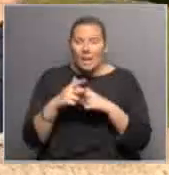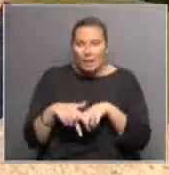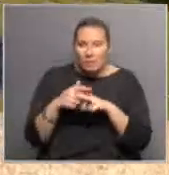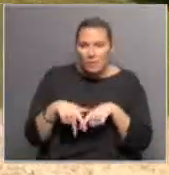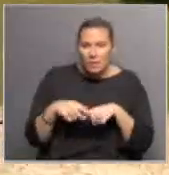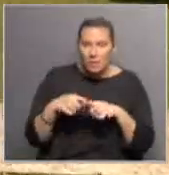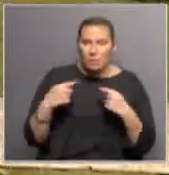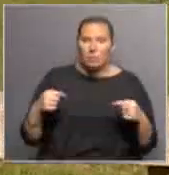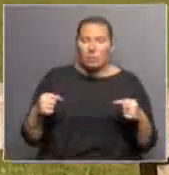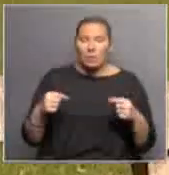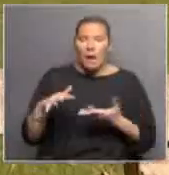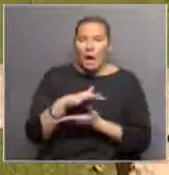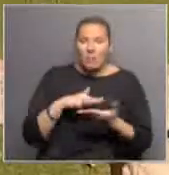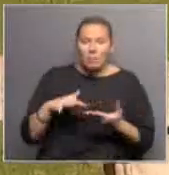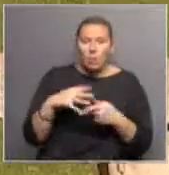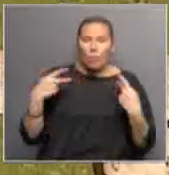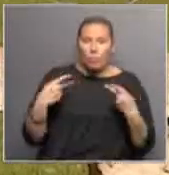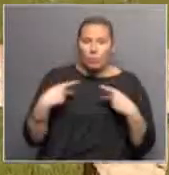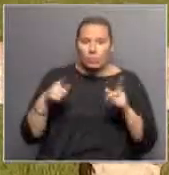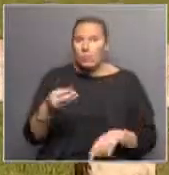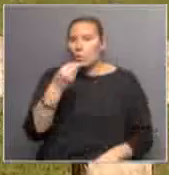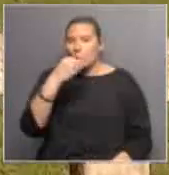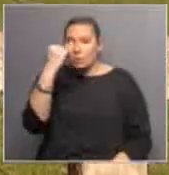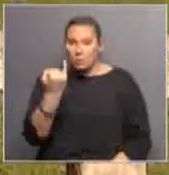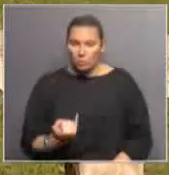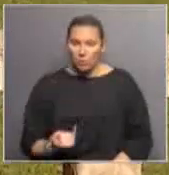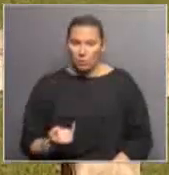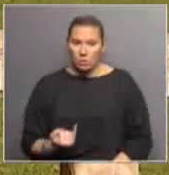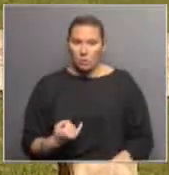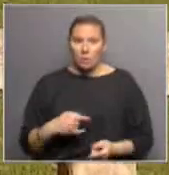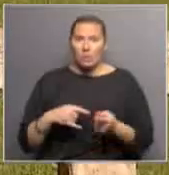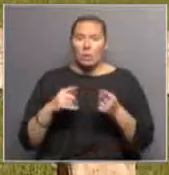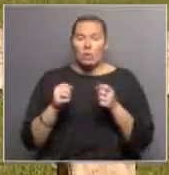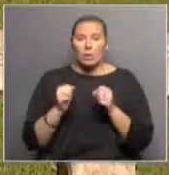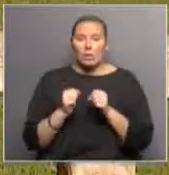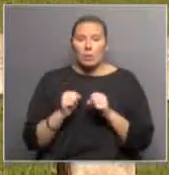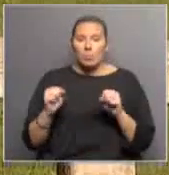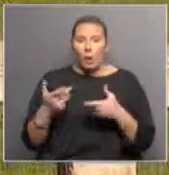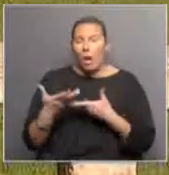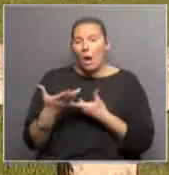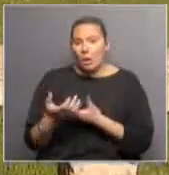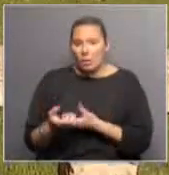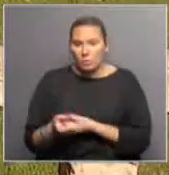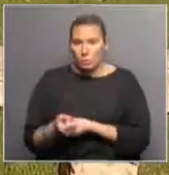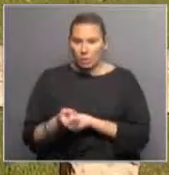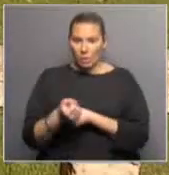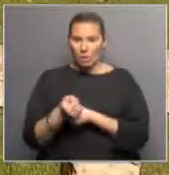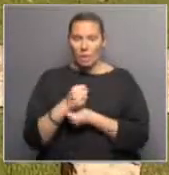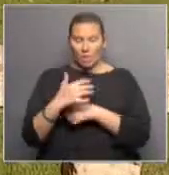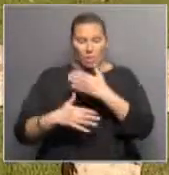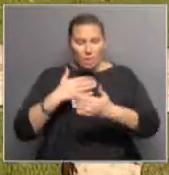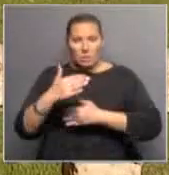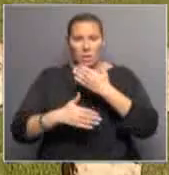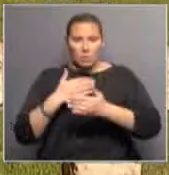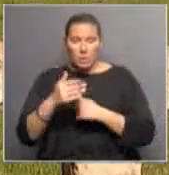tanto en el ámbito del fútbol como en la nutrición. Y bueno, poder darle una mano para que se puedan desarrollar